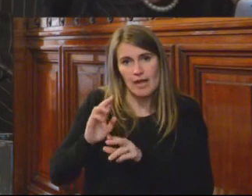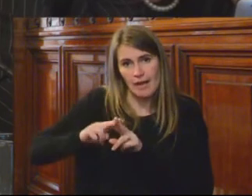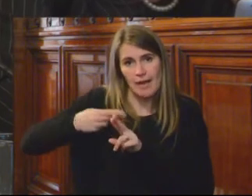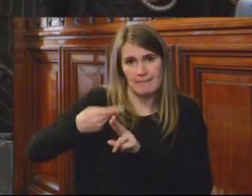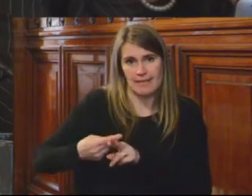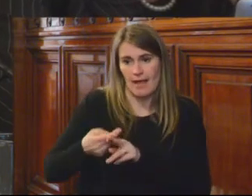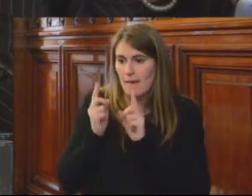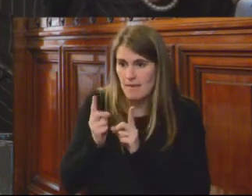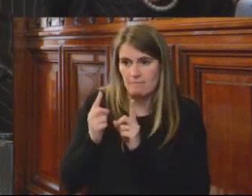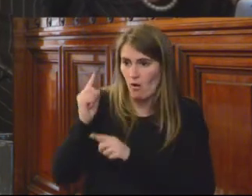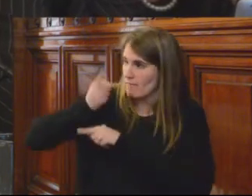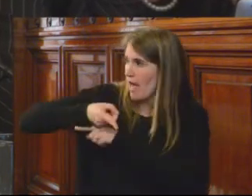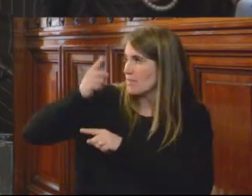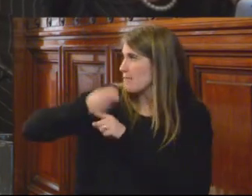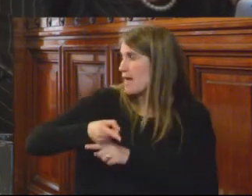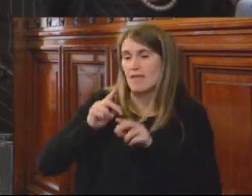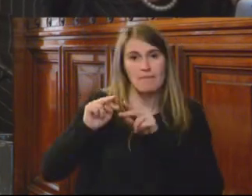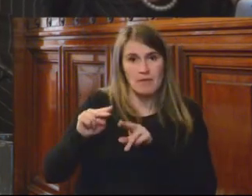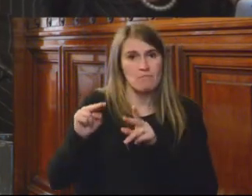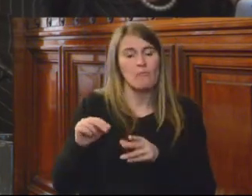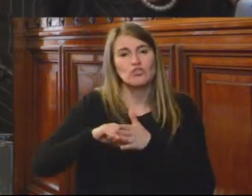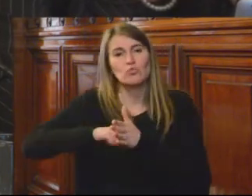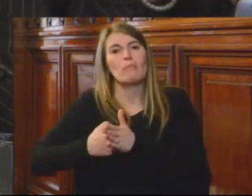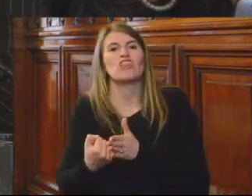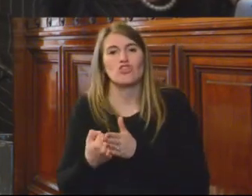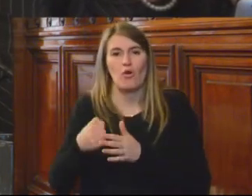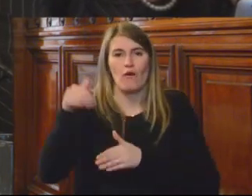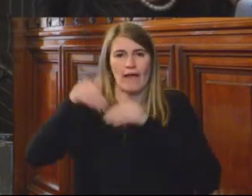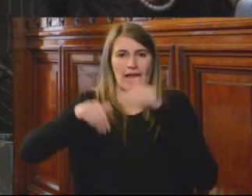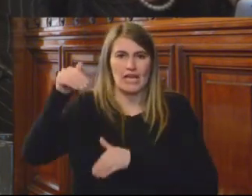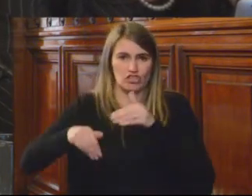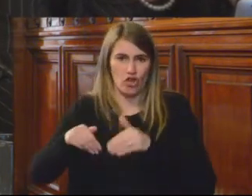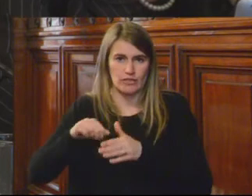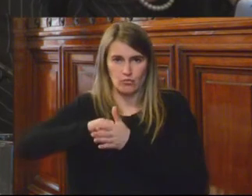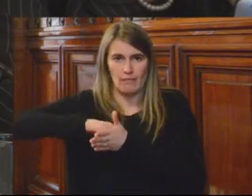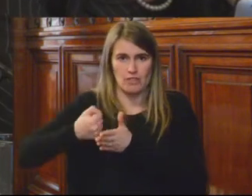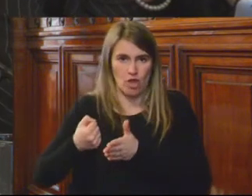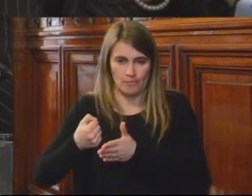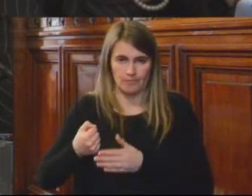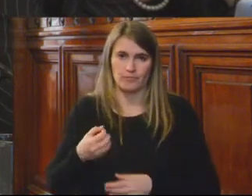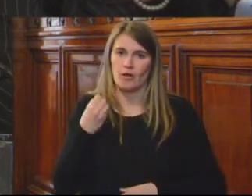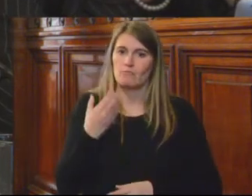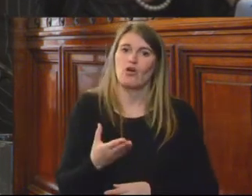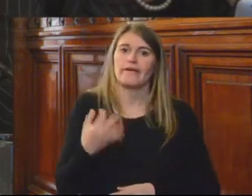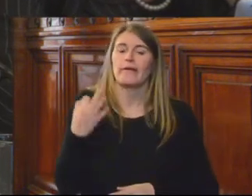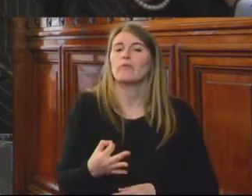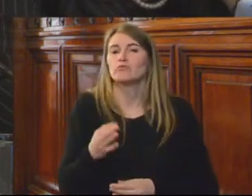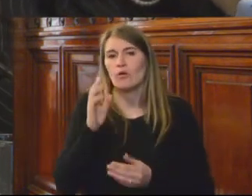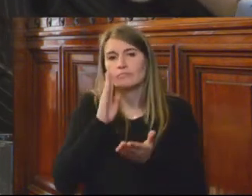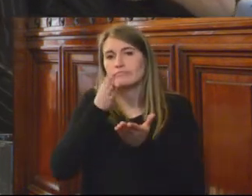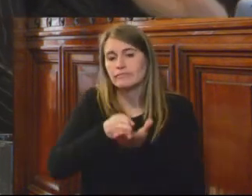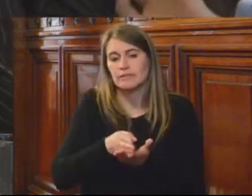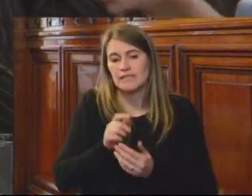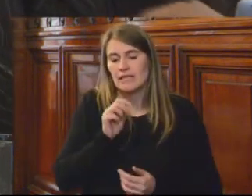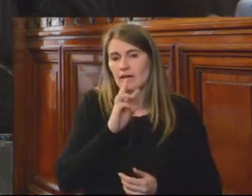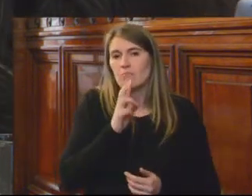sus mandatos porque las elecciones están suspendidas en Venezuela, fundamentalmente a partir de unas sentencias de la sala electoral. La